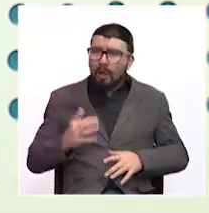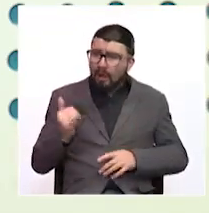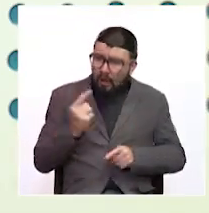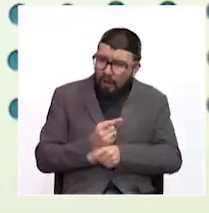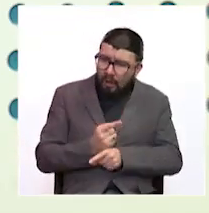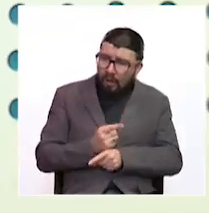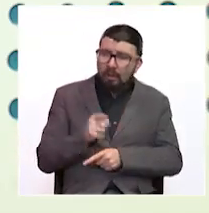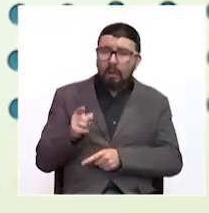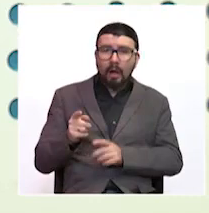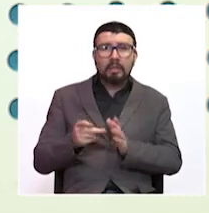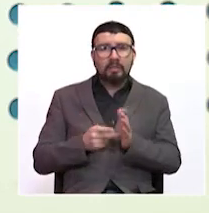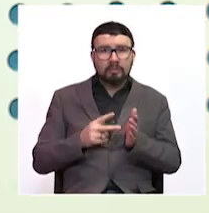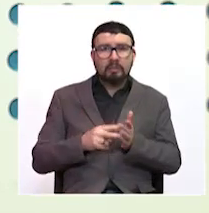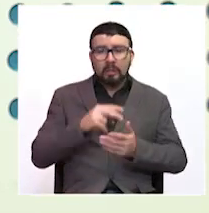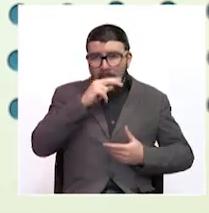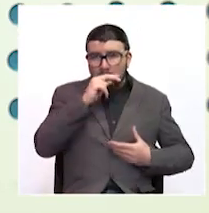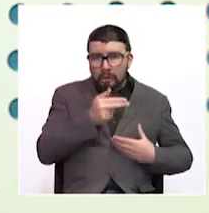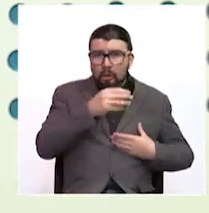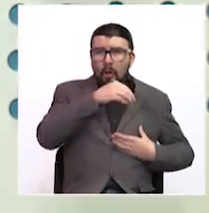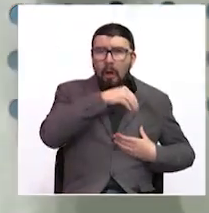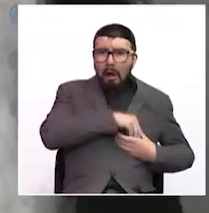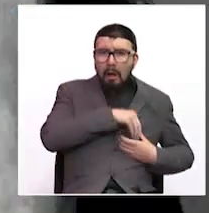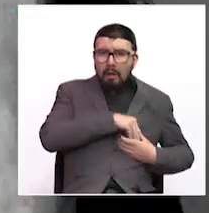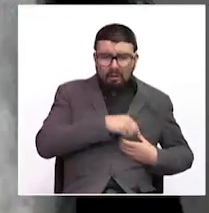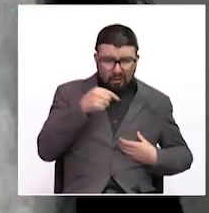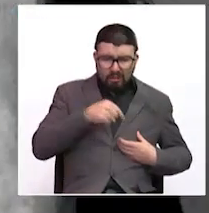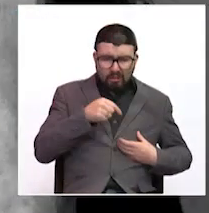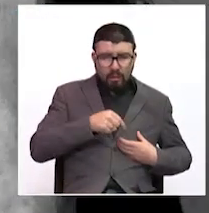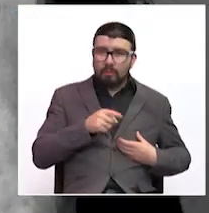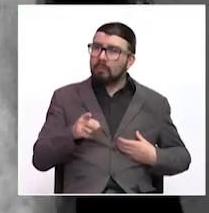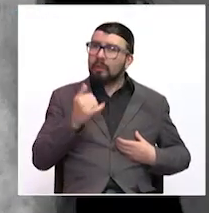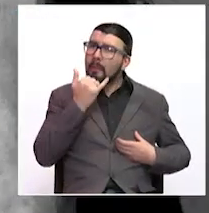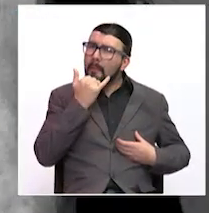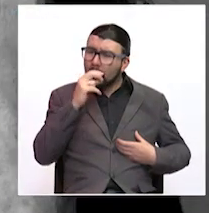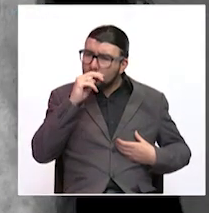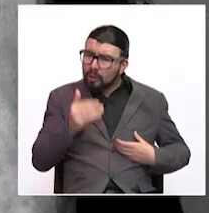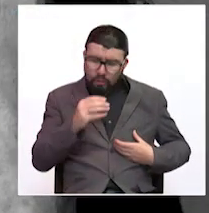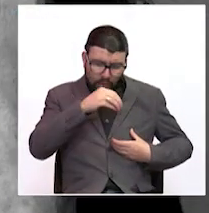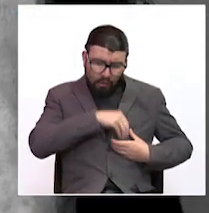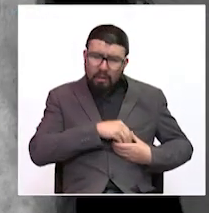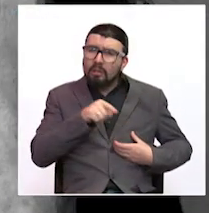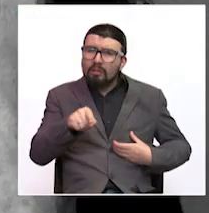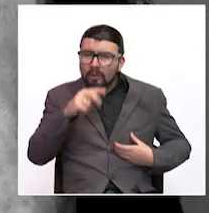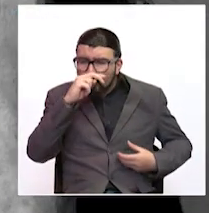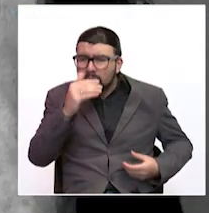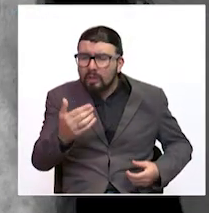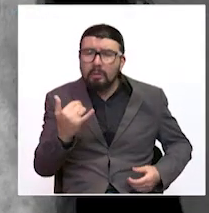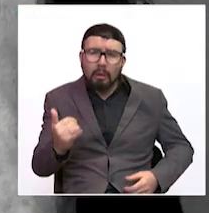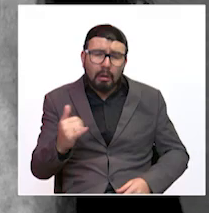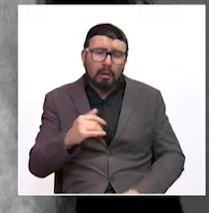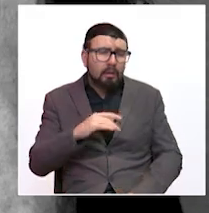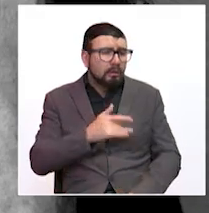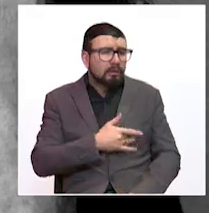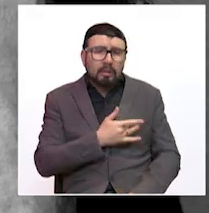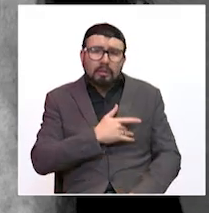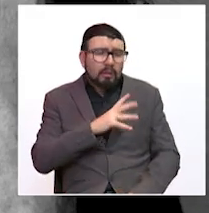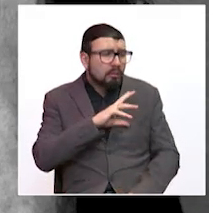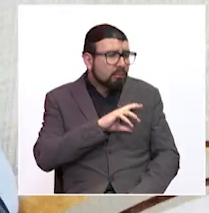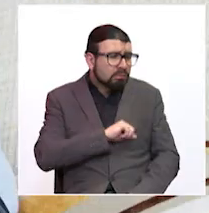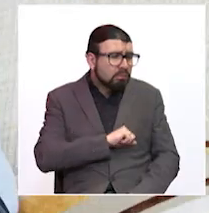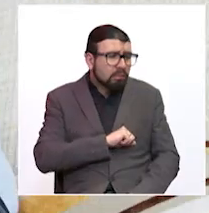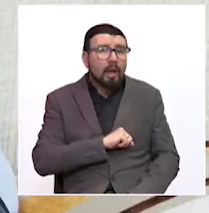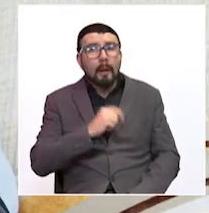del niño interior y qué sucede con el niño cuando se siente mal busca o bien al papá